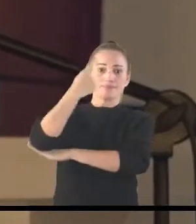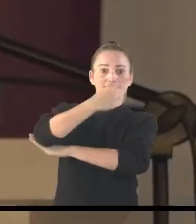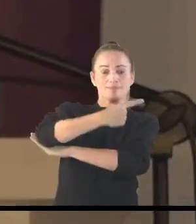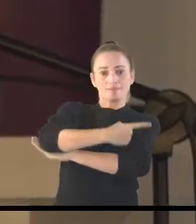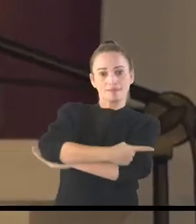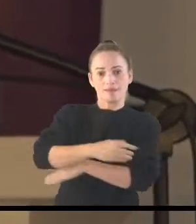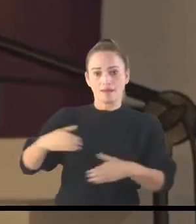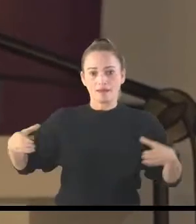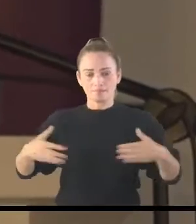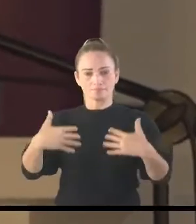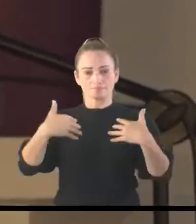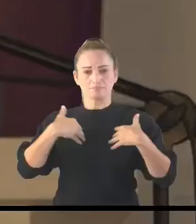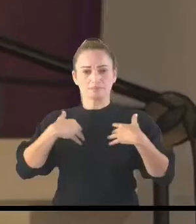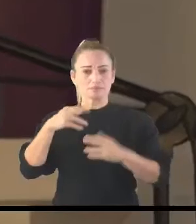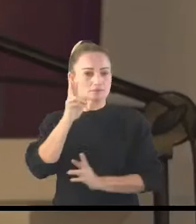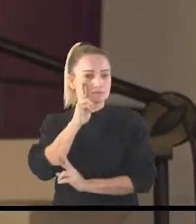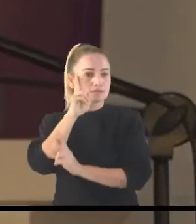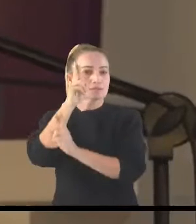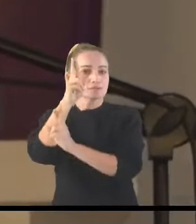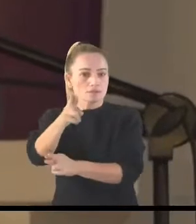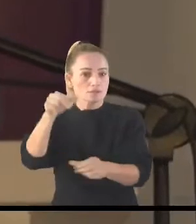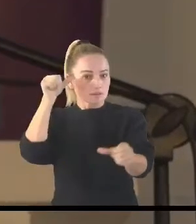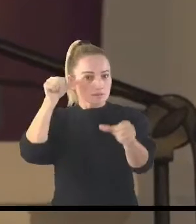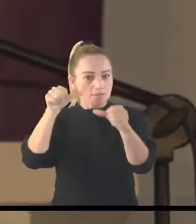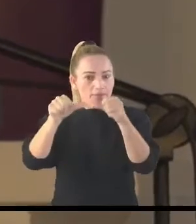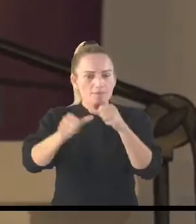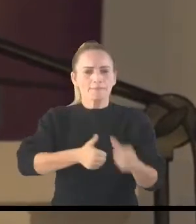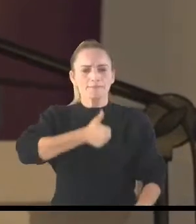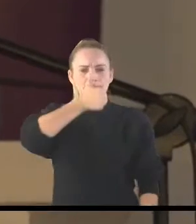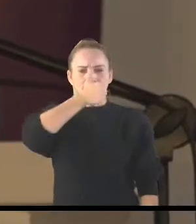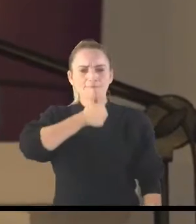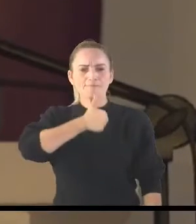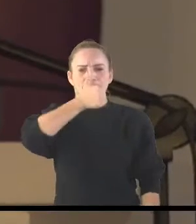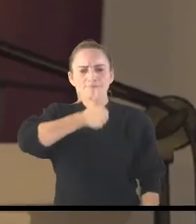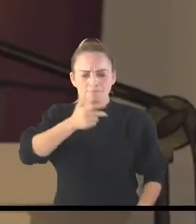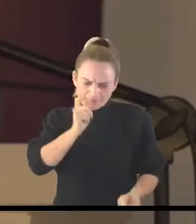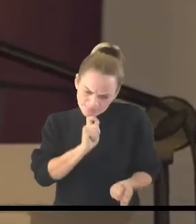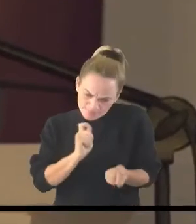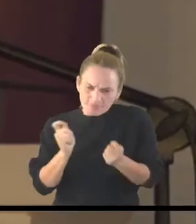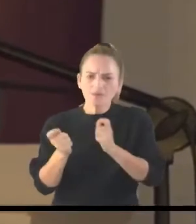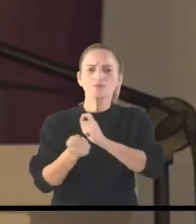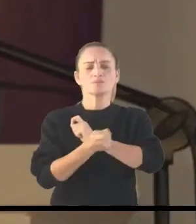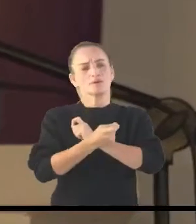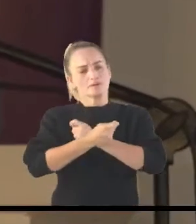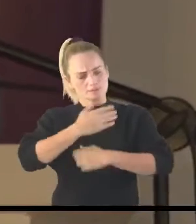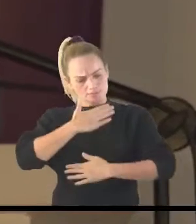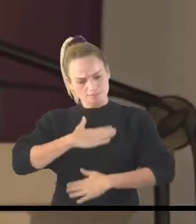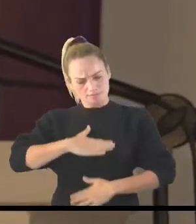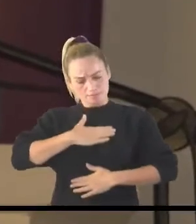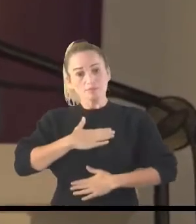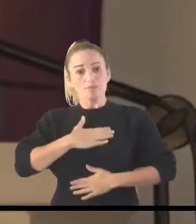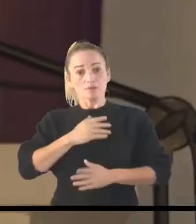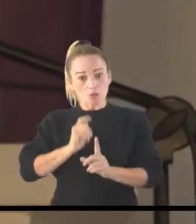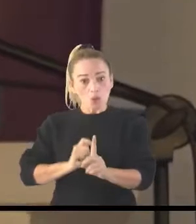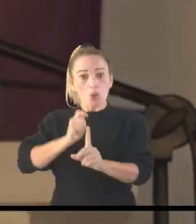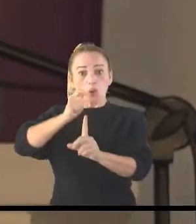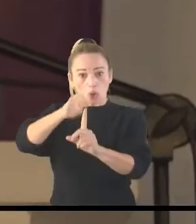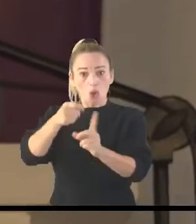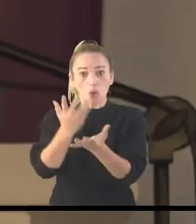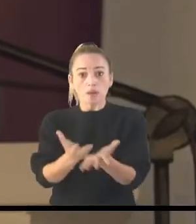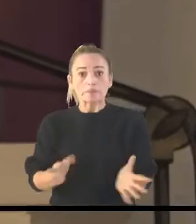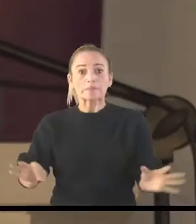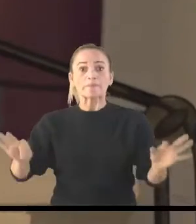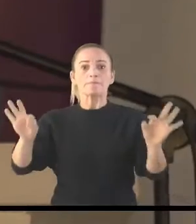víctimas, la memoria de sus luchas, la resiliencia para sobreponerse a lo ocurrido y el papel fundamental